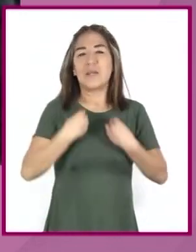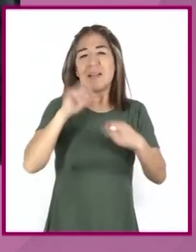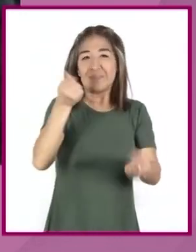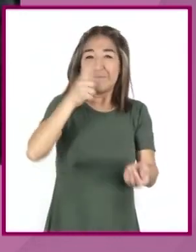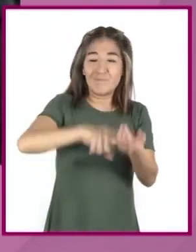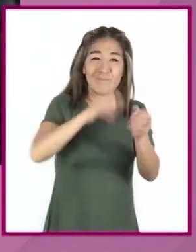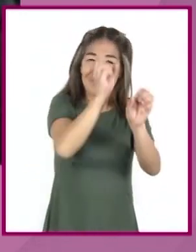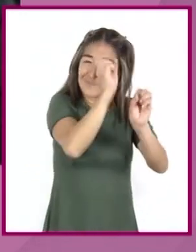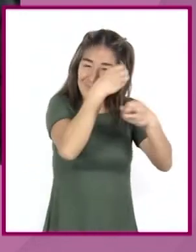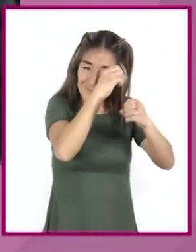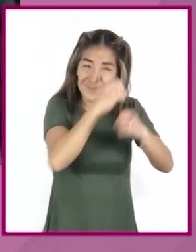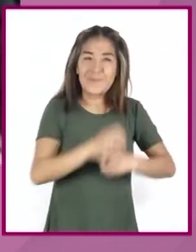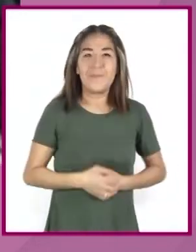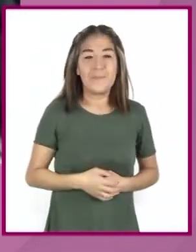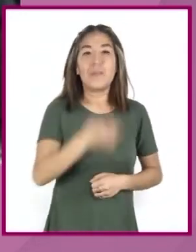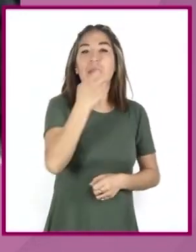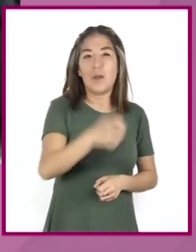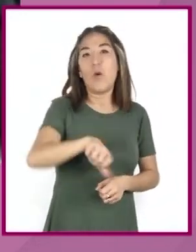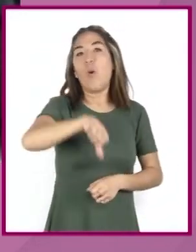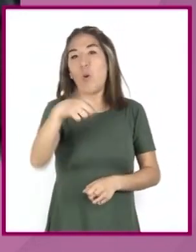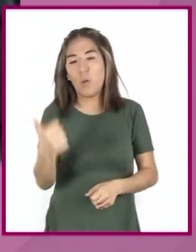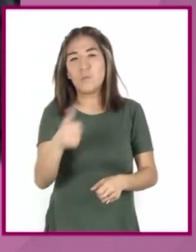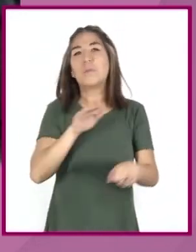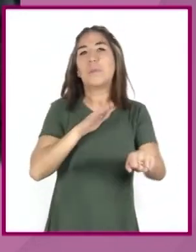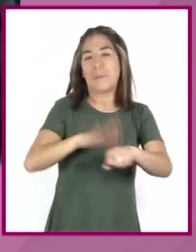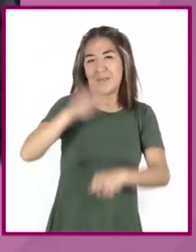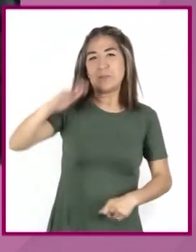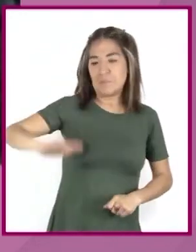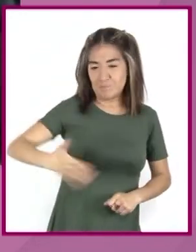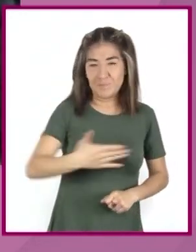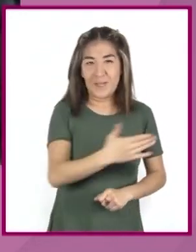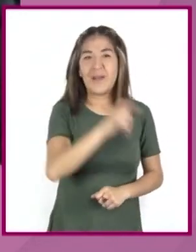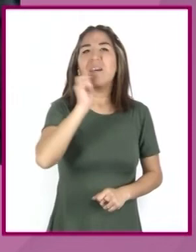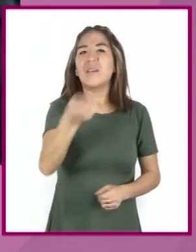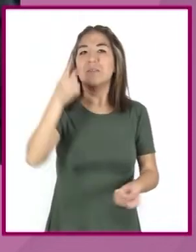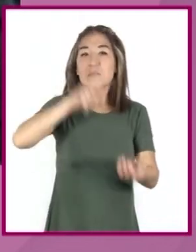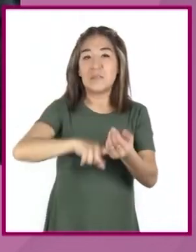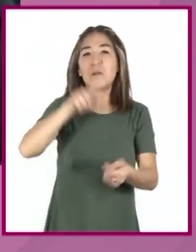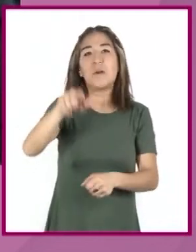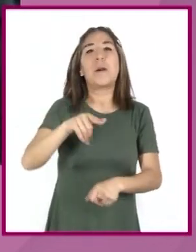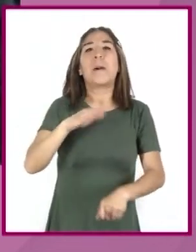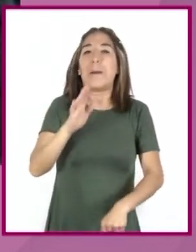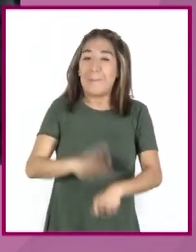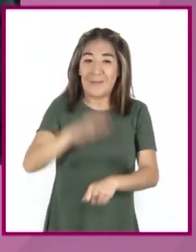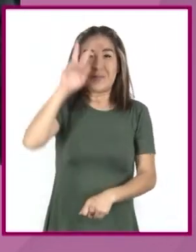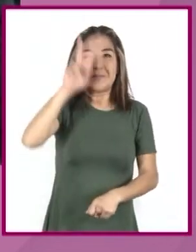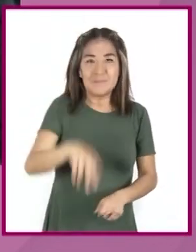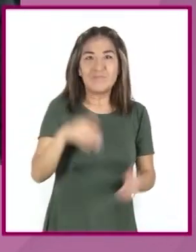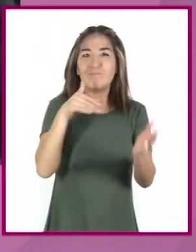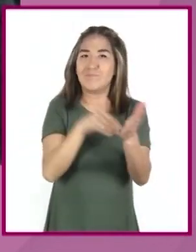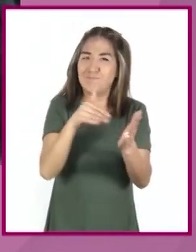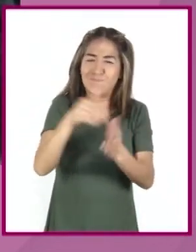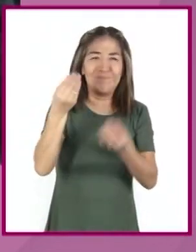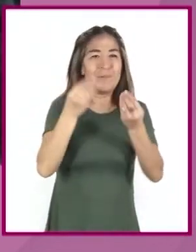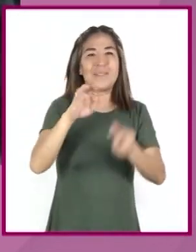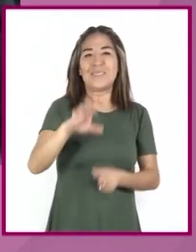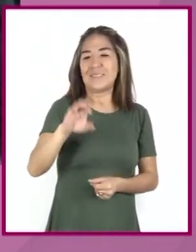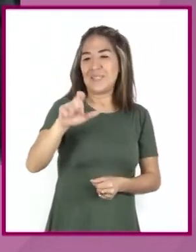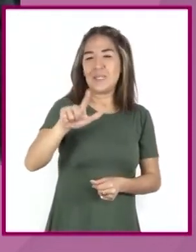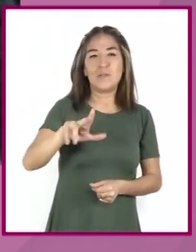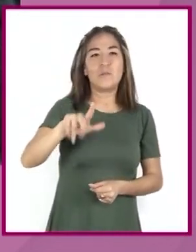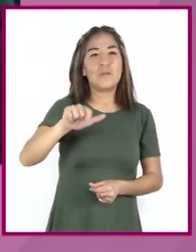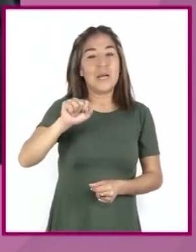microscópicas. Y otros, como los grandes mamíferos marinos, que cuentan con cantidades realmente grandes de células, que